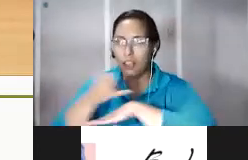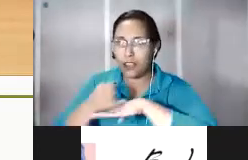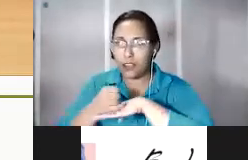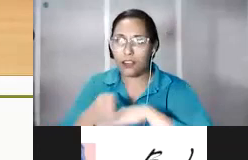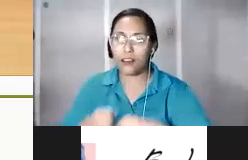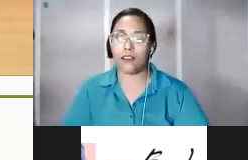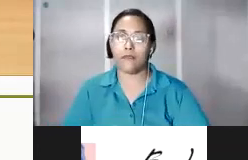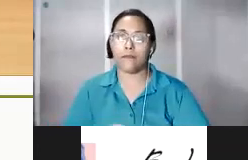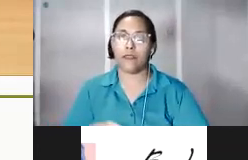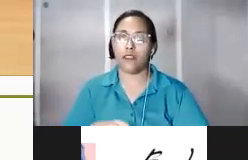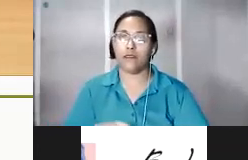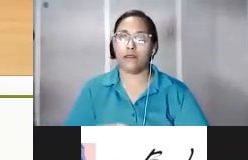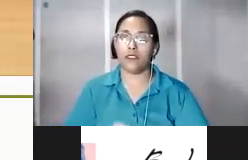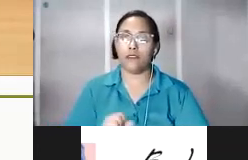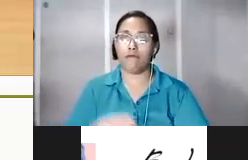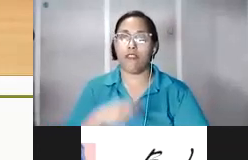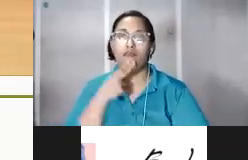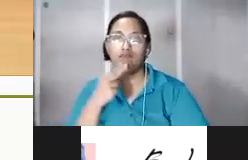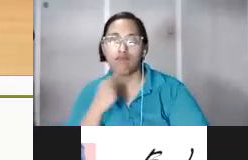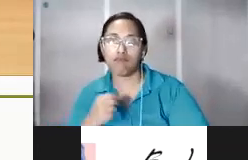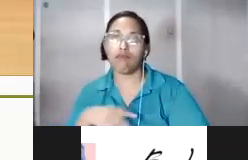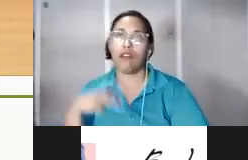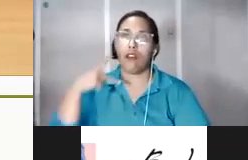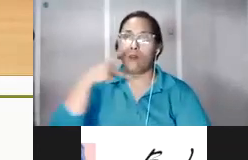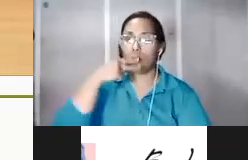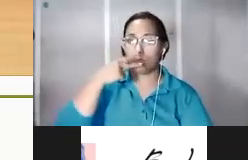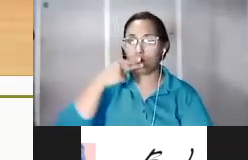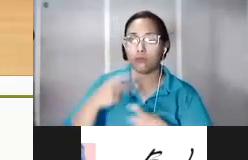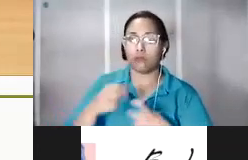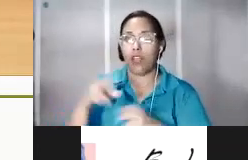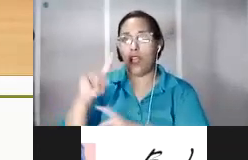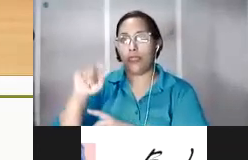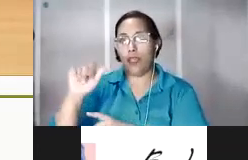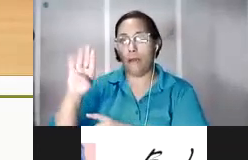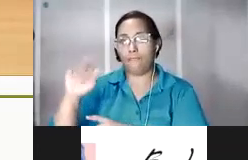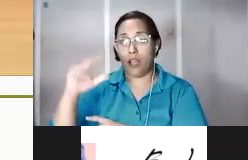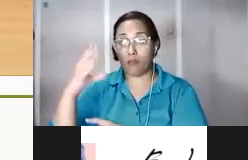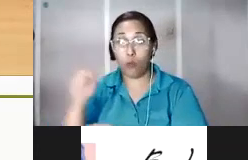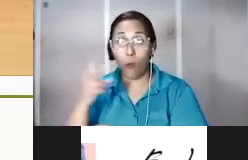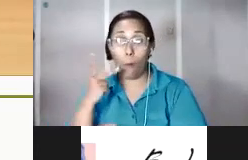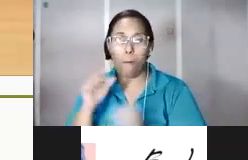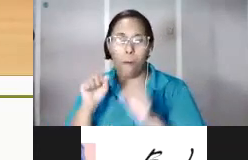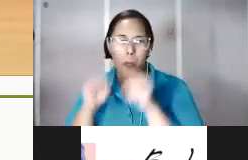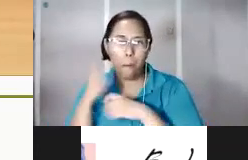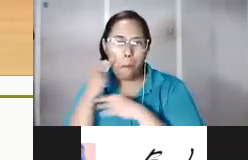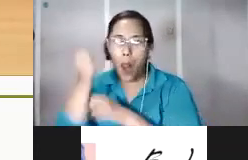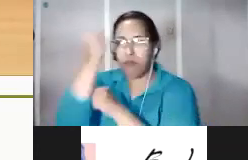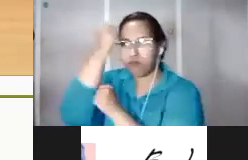y de la caña, ¿no? Ahí vemos una manifestación. Esto fue en